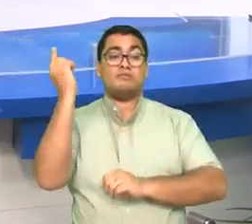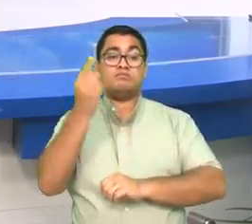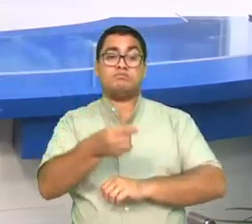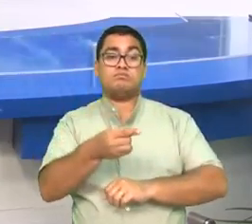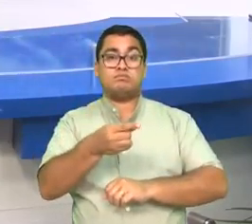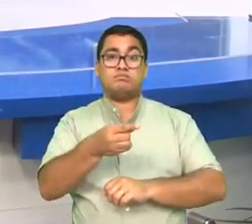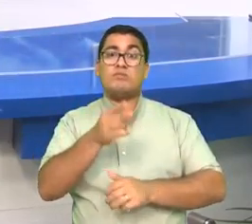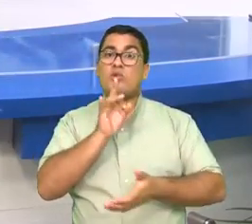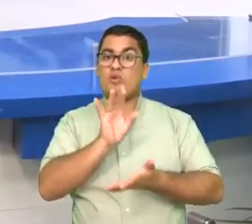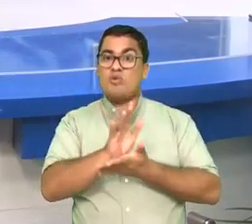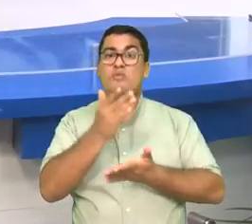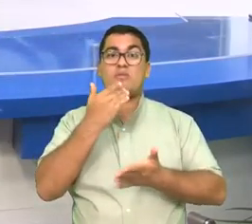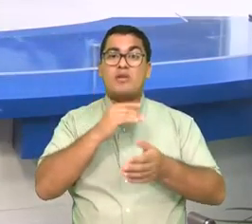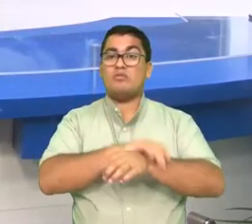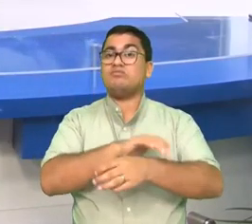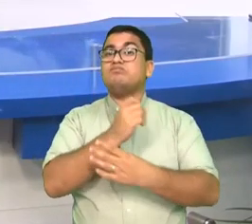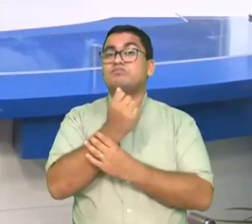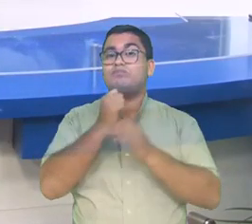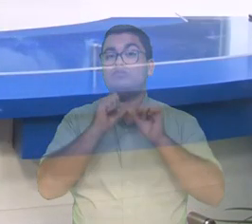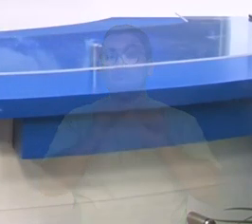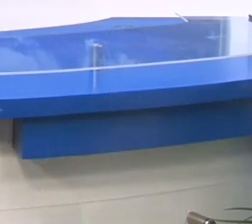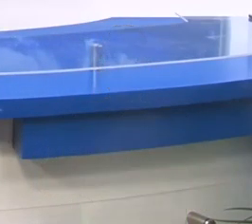perpetua los crímenes de odio.